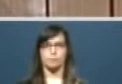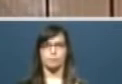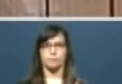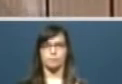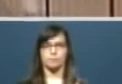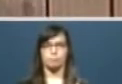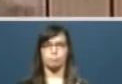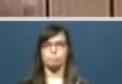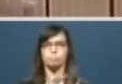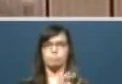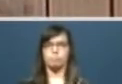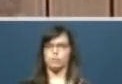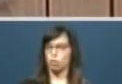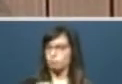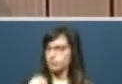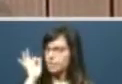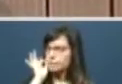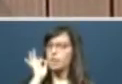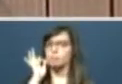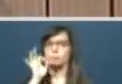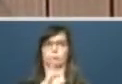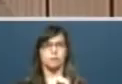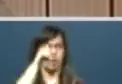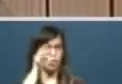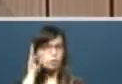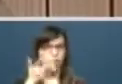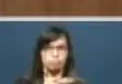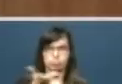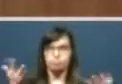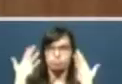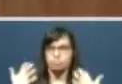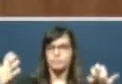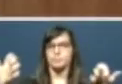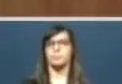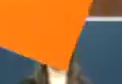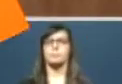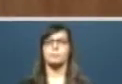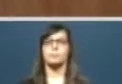señora presidenta señores señoras procuradores procuradores